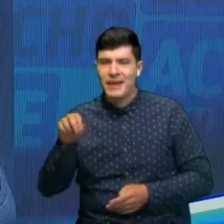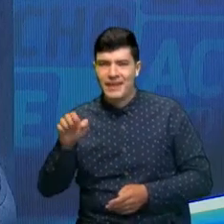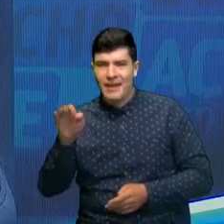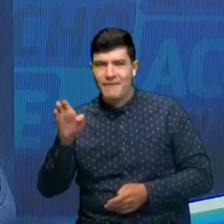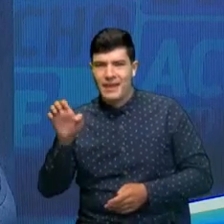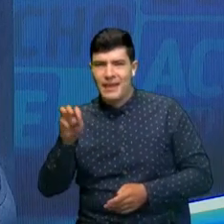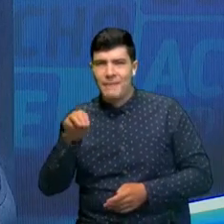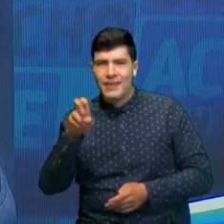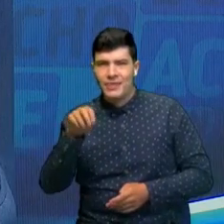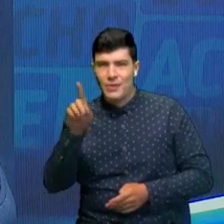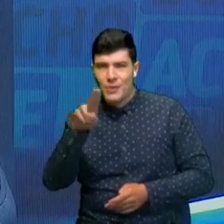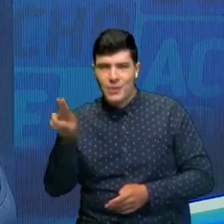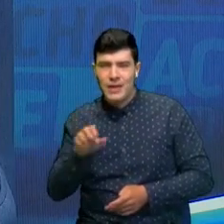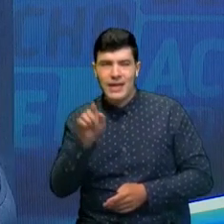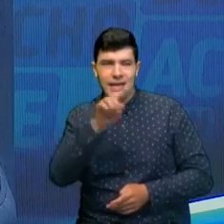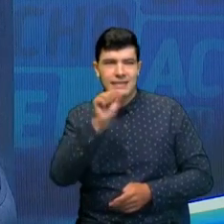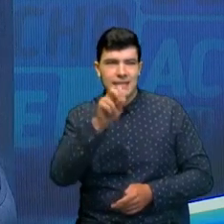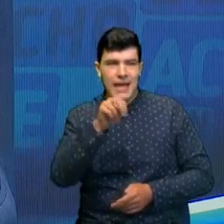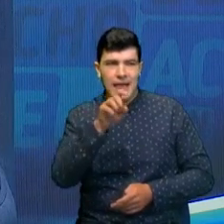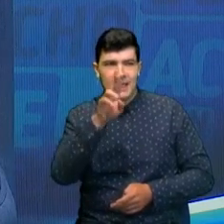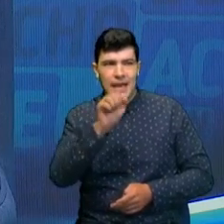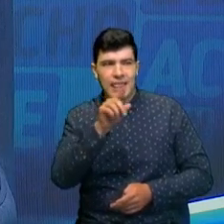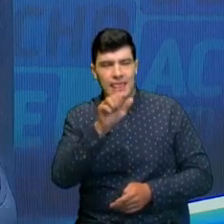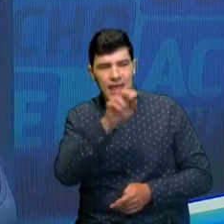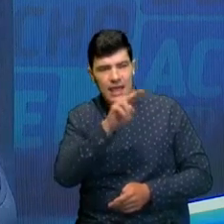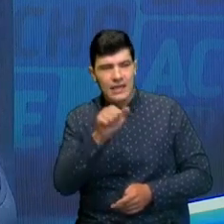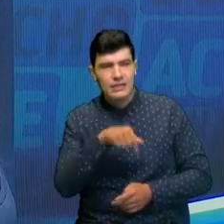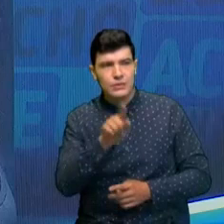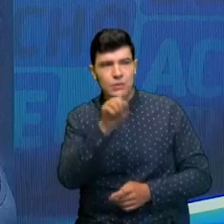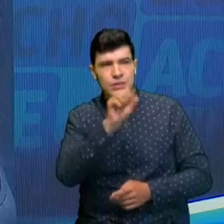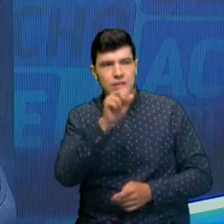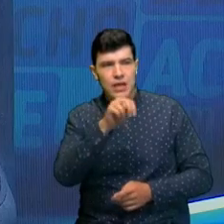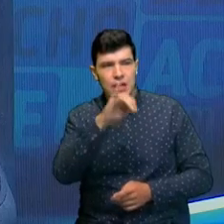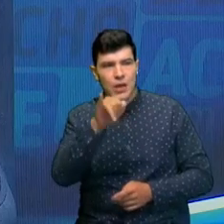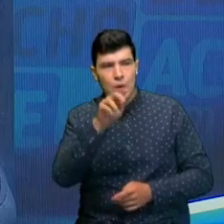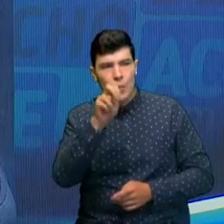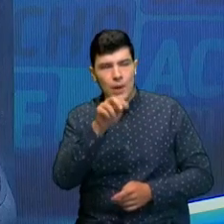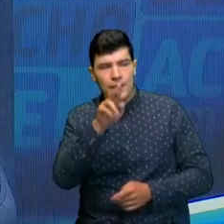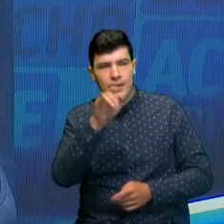Sandra Daza desde San Juan de Río Seco en Cundinamarca.